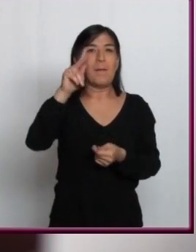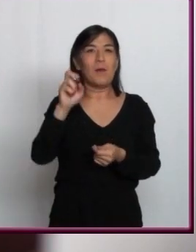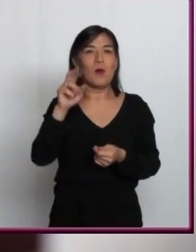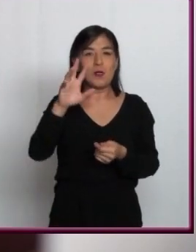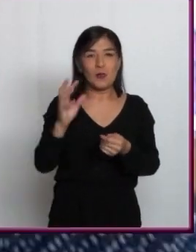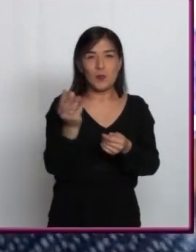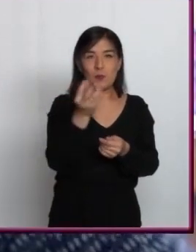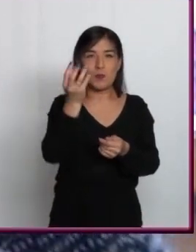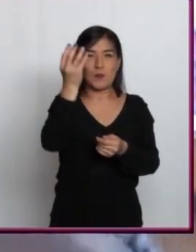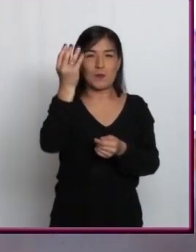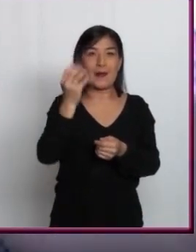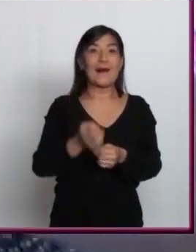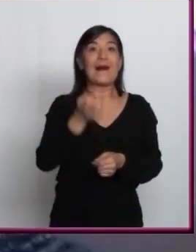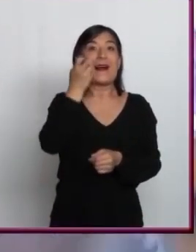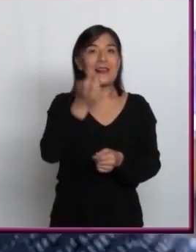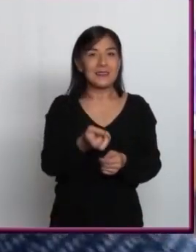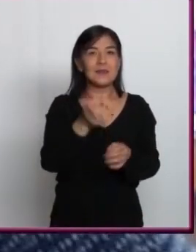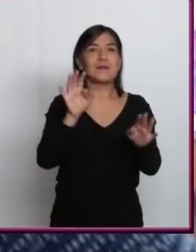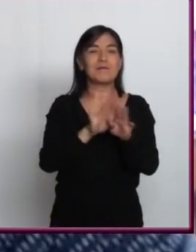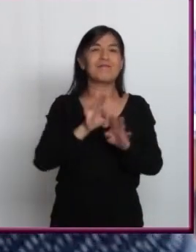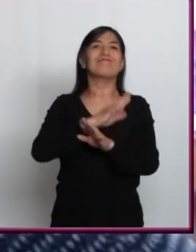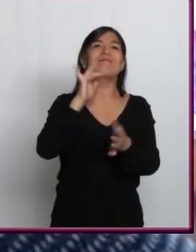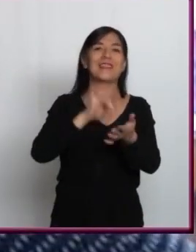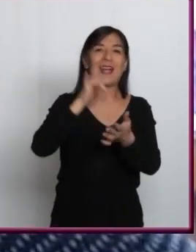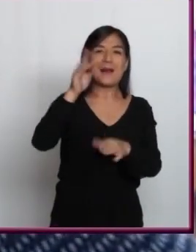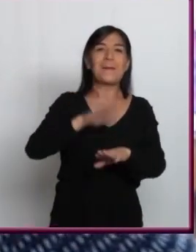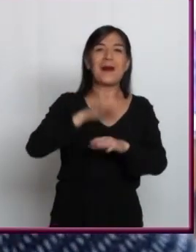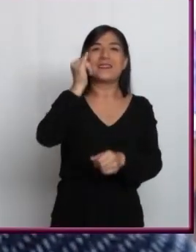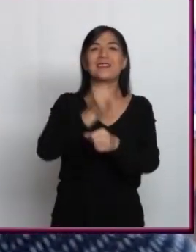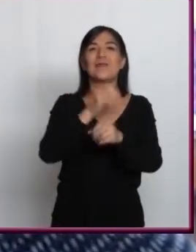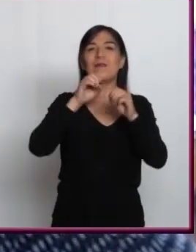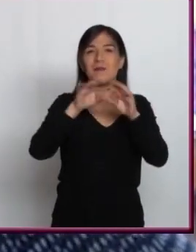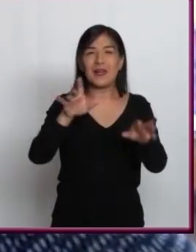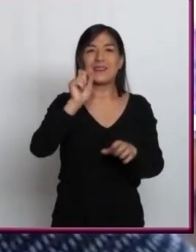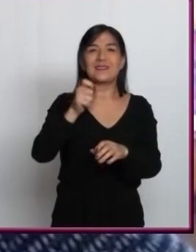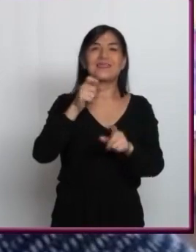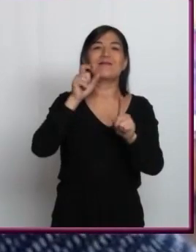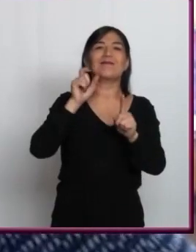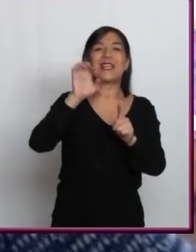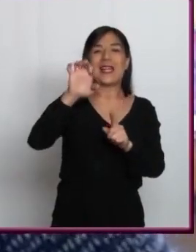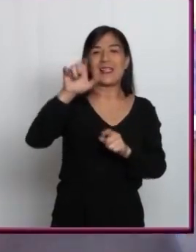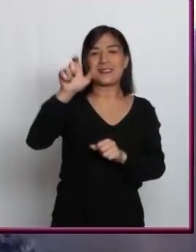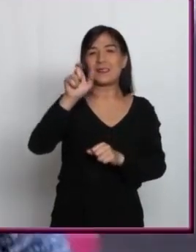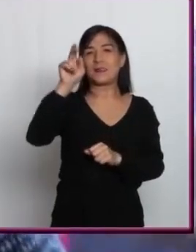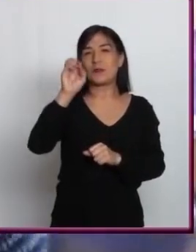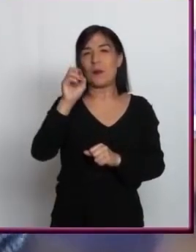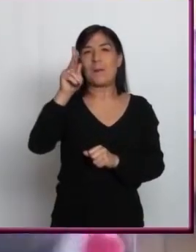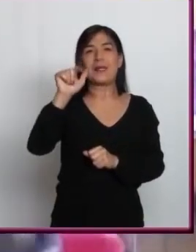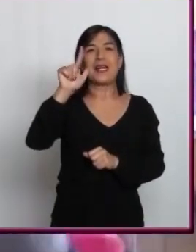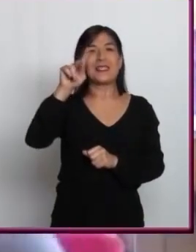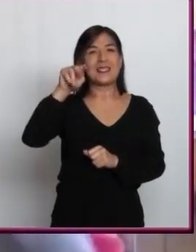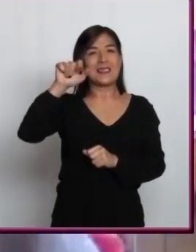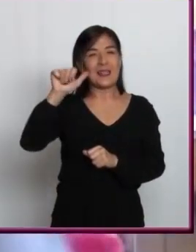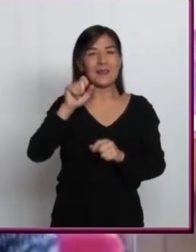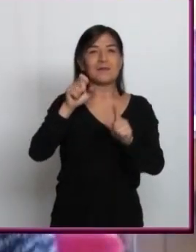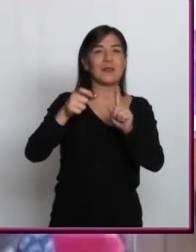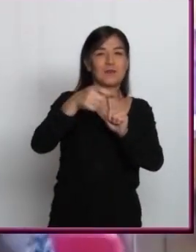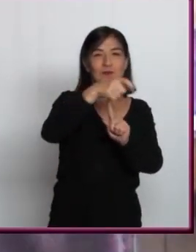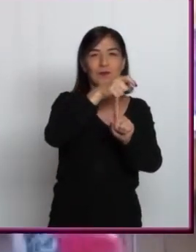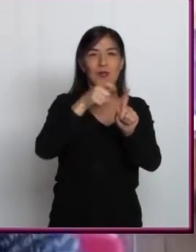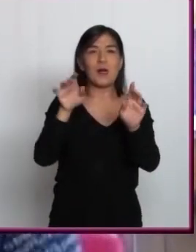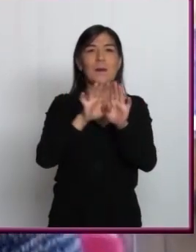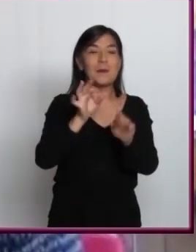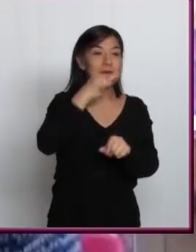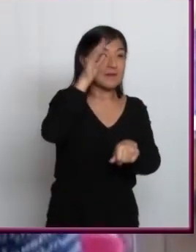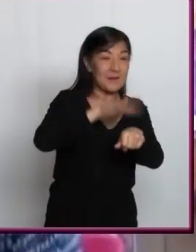Claro. Y entonces eso nos da más información en general del exoplaneta, o sea que podemos informar nuestro modelo